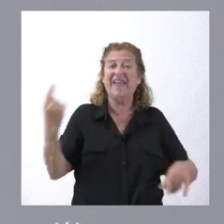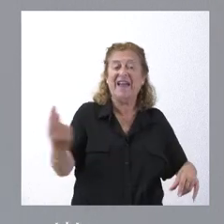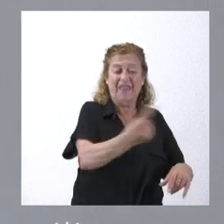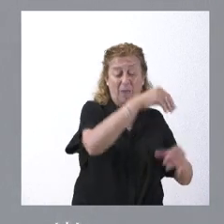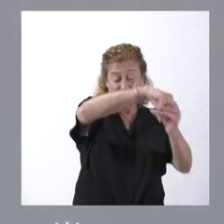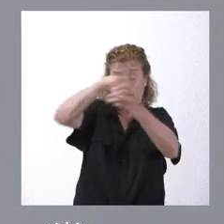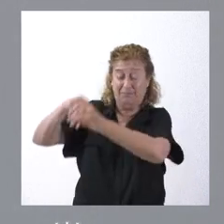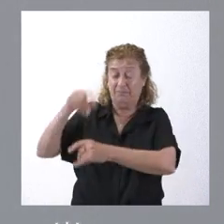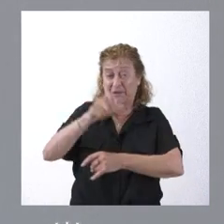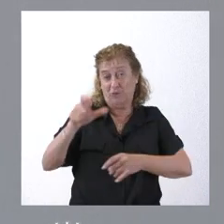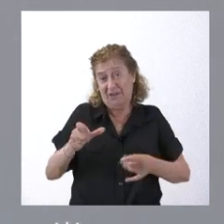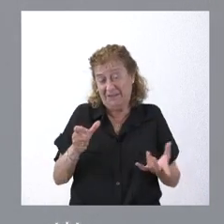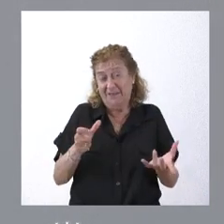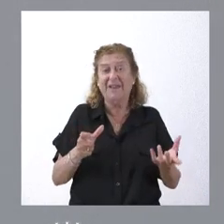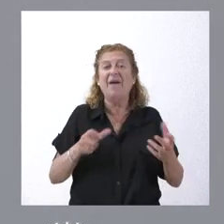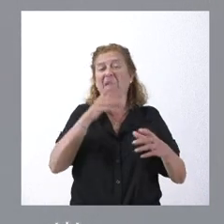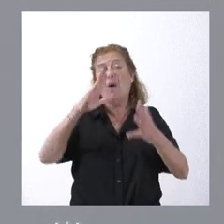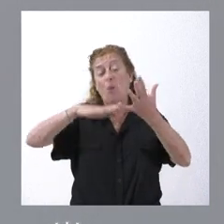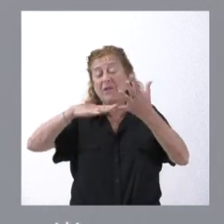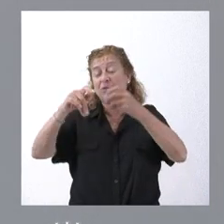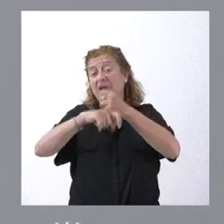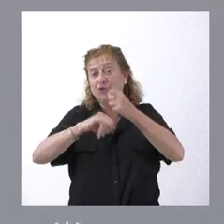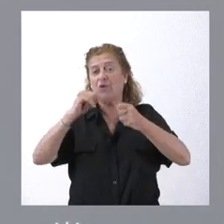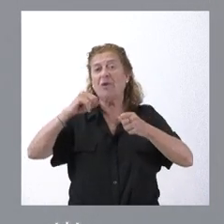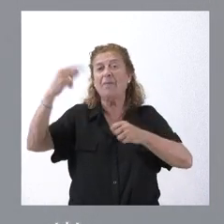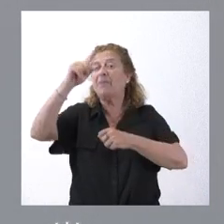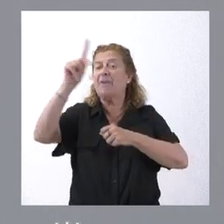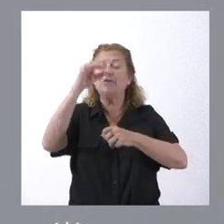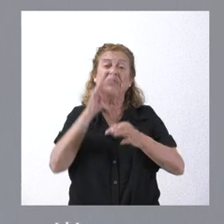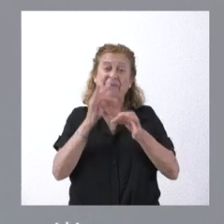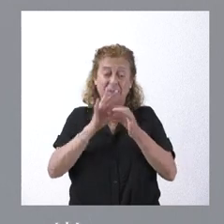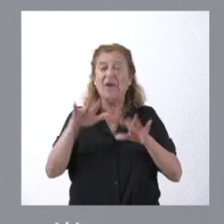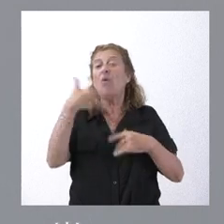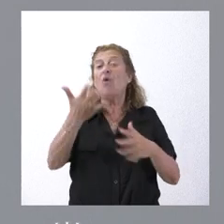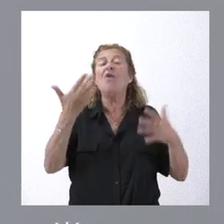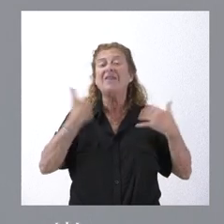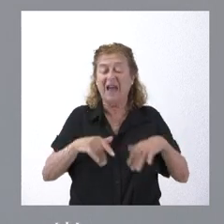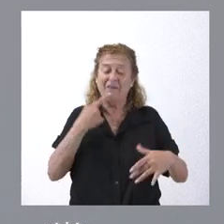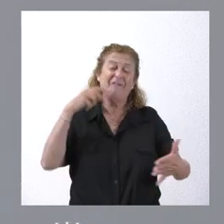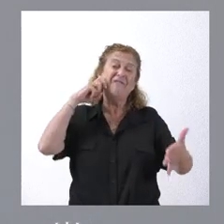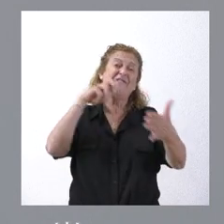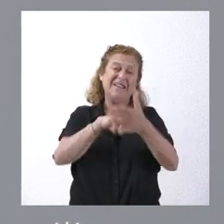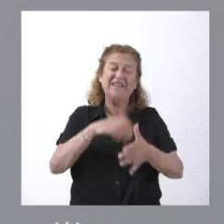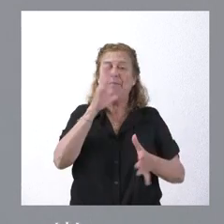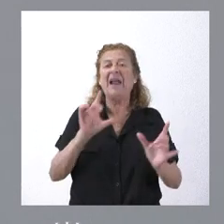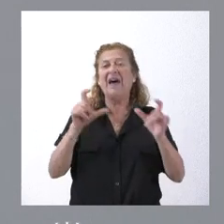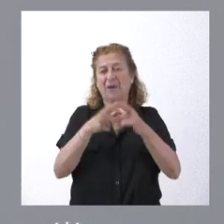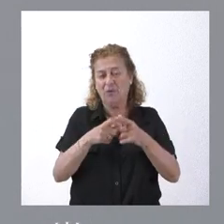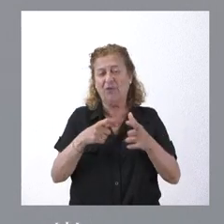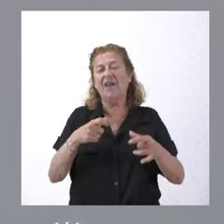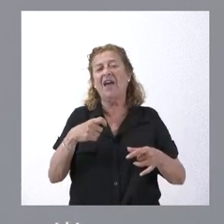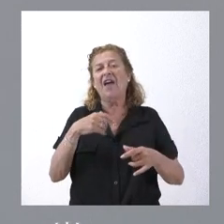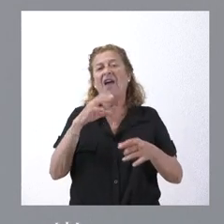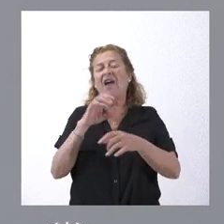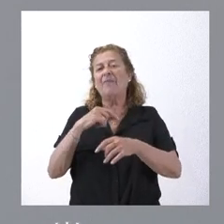miembros del diálogo social entre finales de agosto y primeros de septiembre y luego ya fijar fecha para la reunión del Consejo del Diálogo Social.